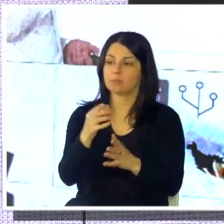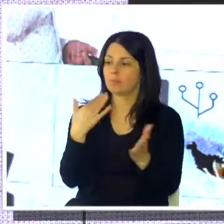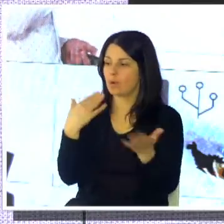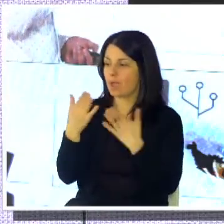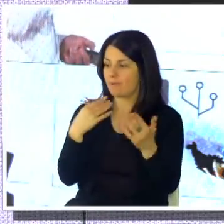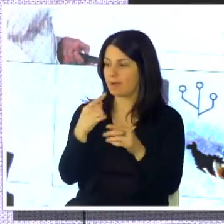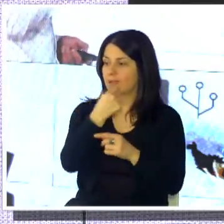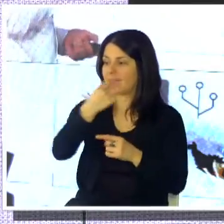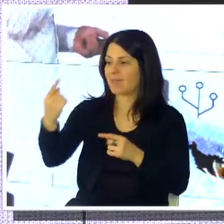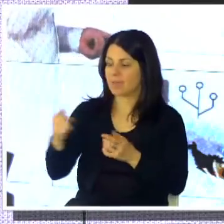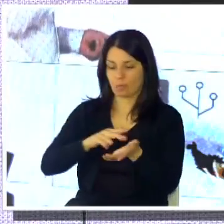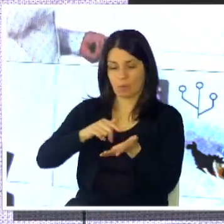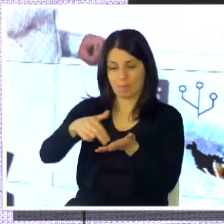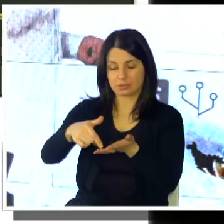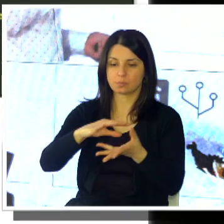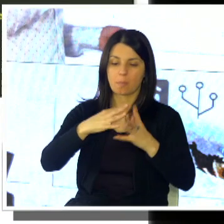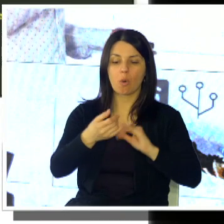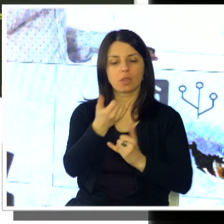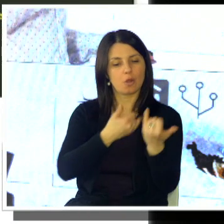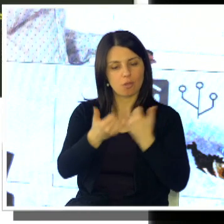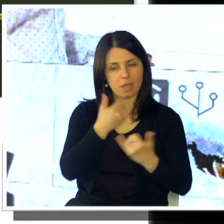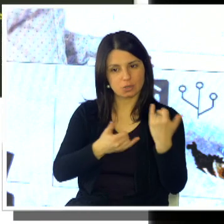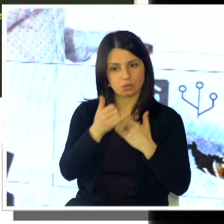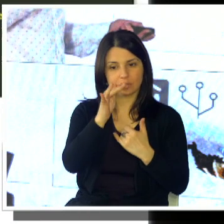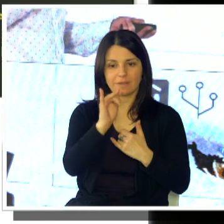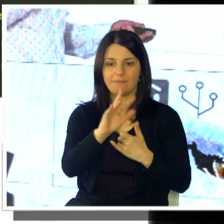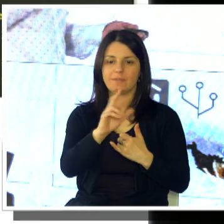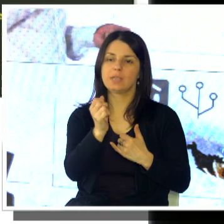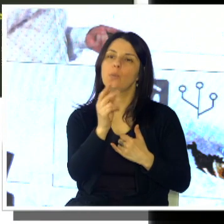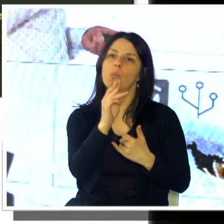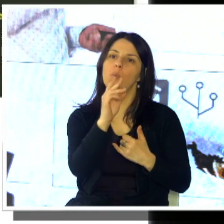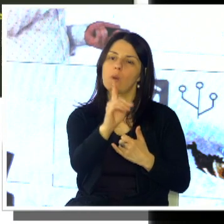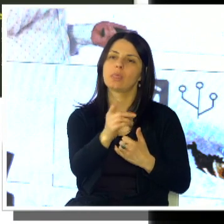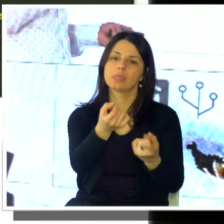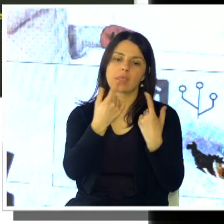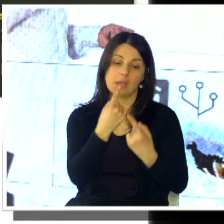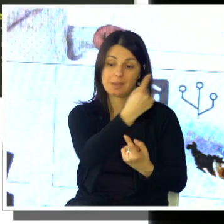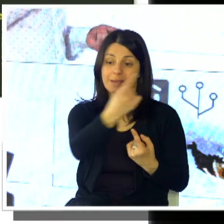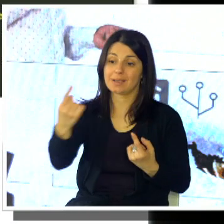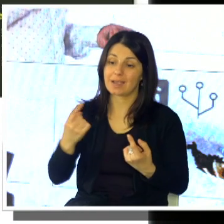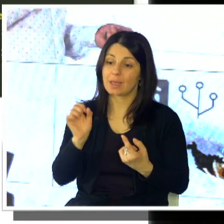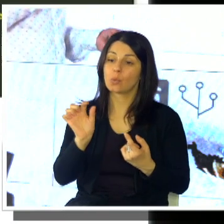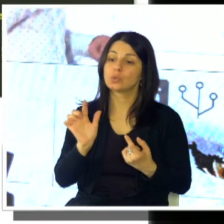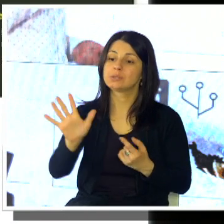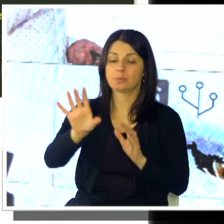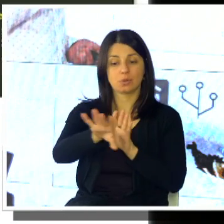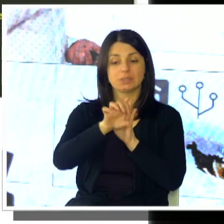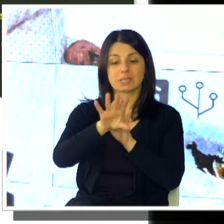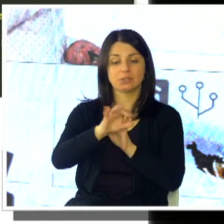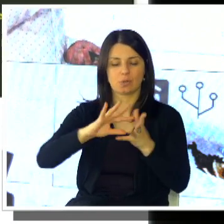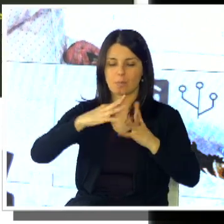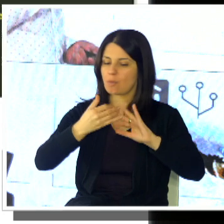estos pasos. Los modelos de datos, Figuar nos da para cada tipo de sensores ya unos